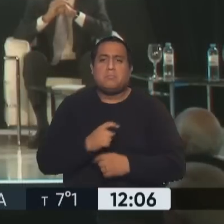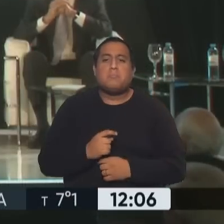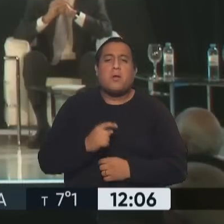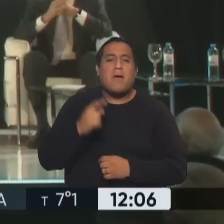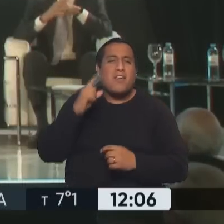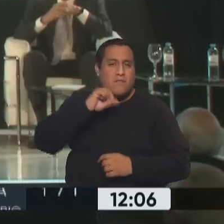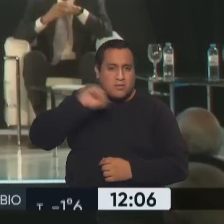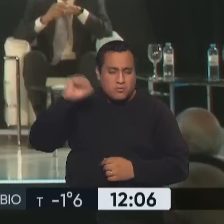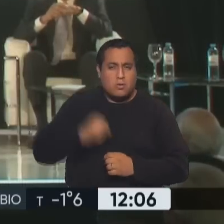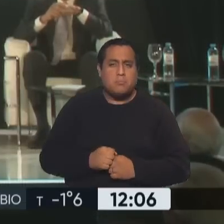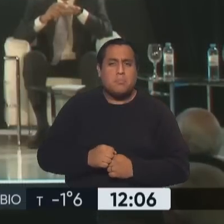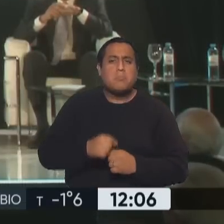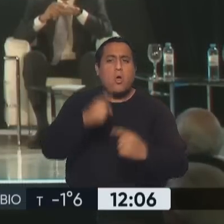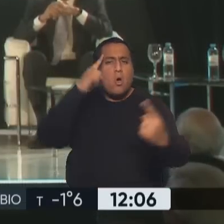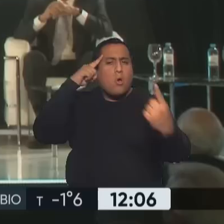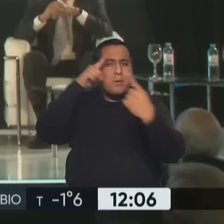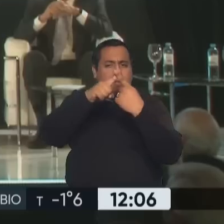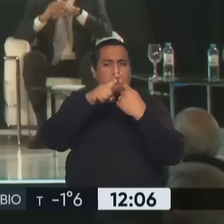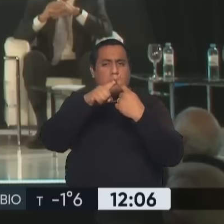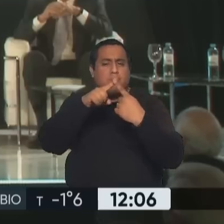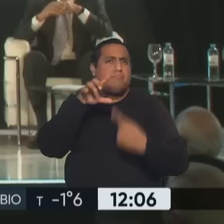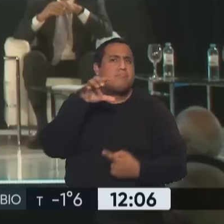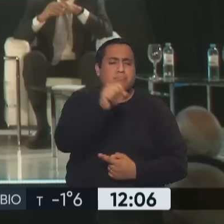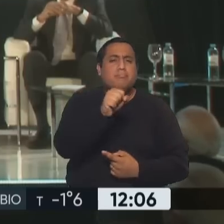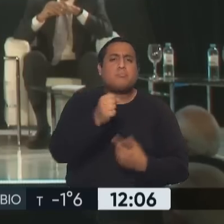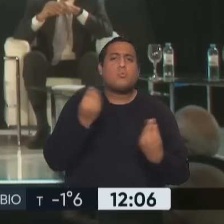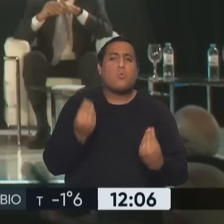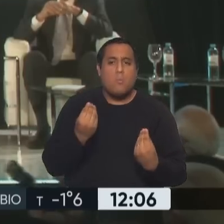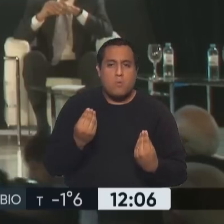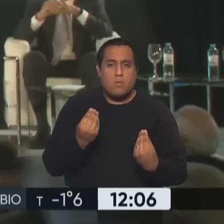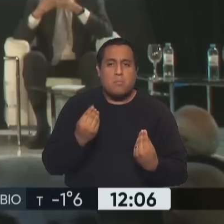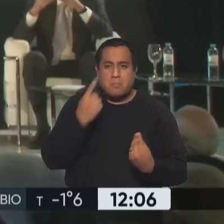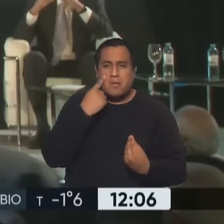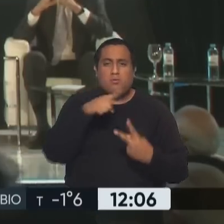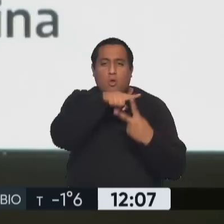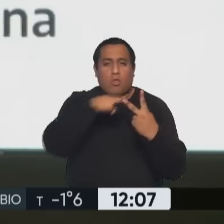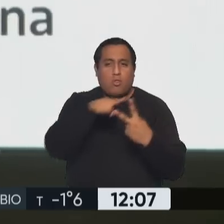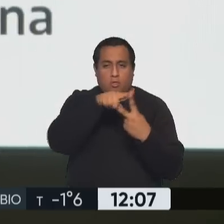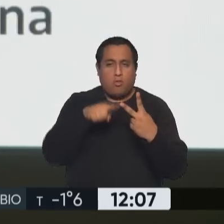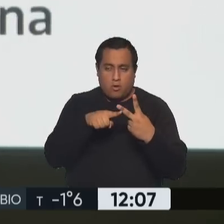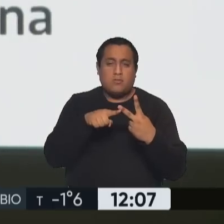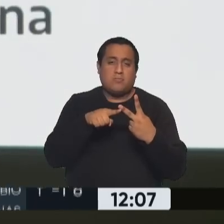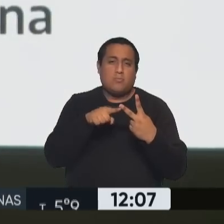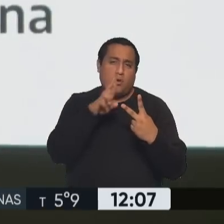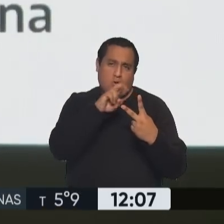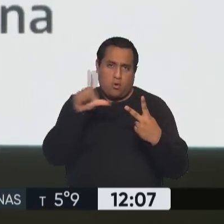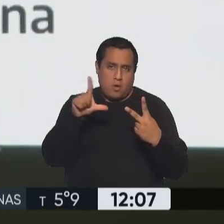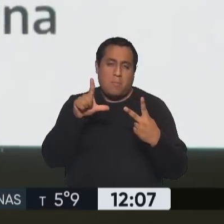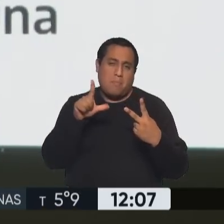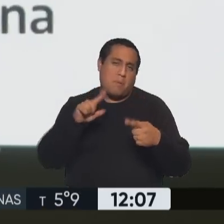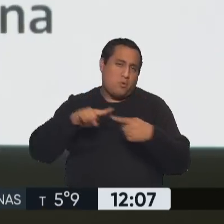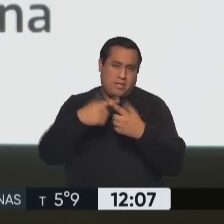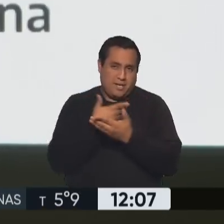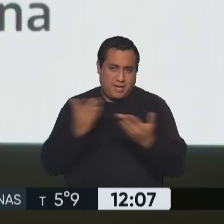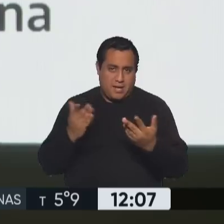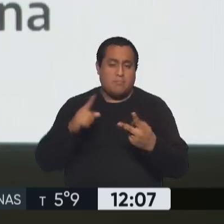Para atacar esos objetivos, consideramos que hay dos roles para la política económica en general. Por un lado está